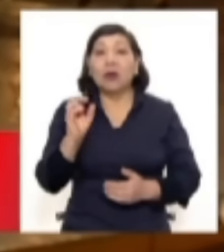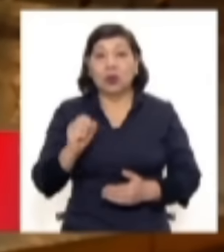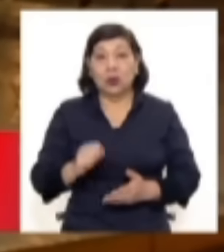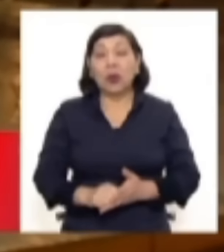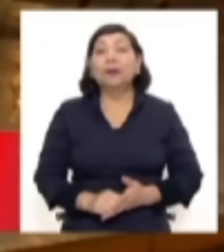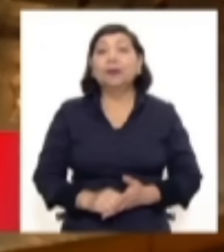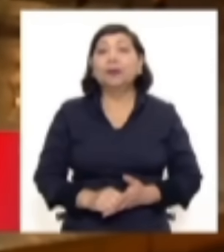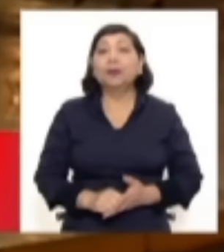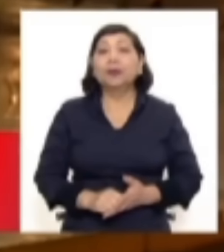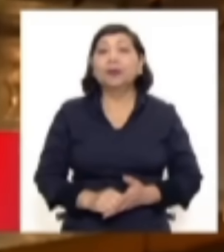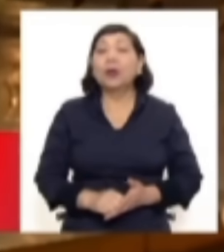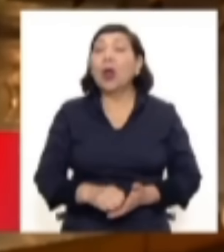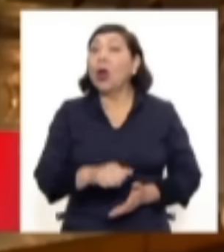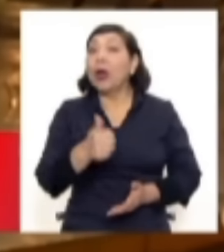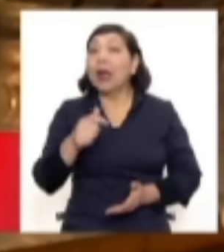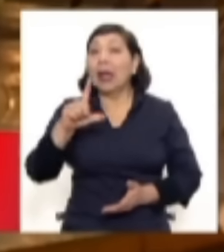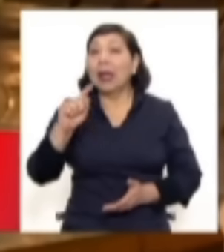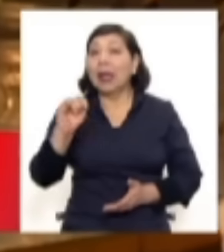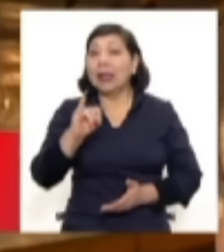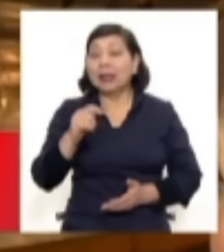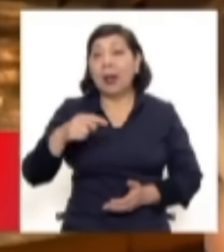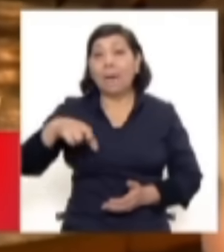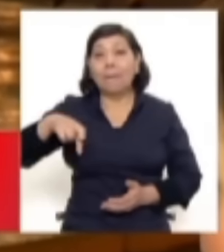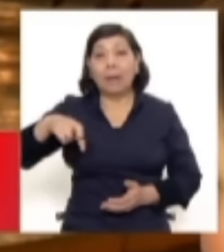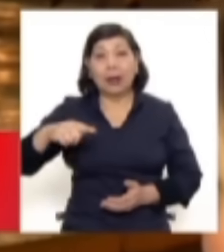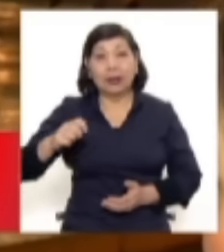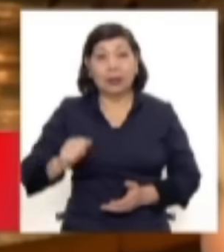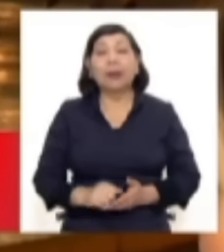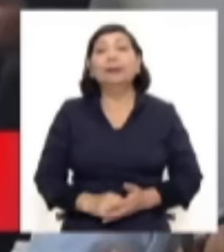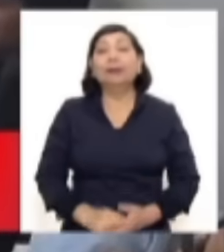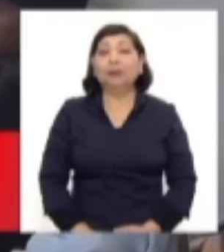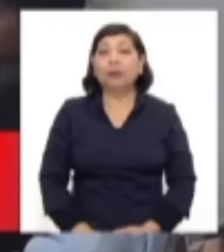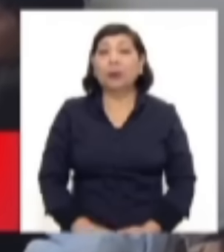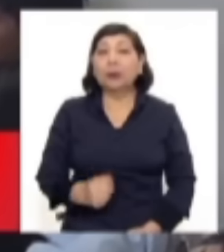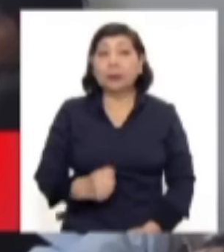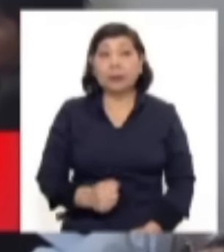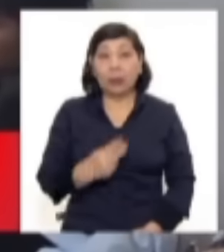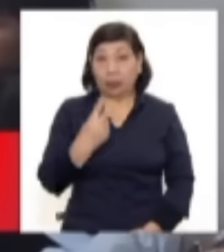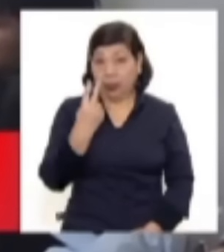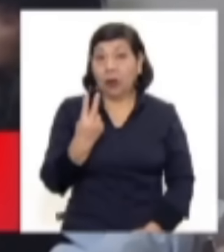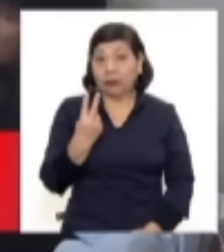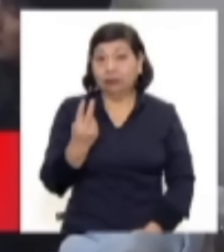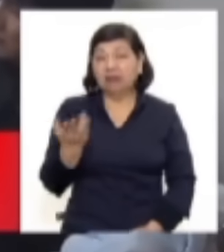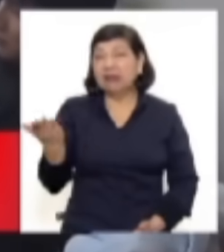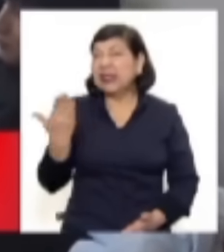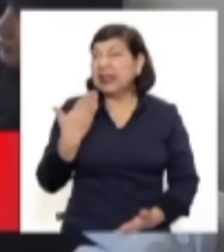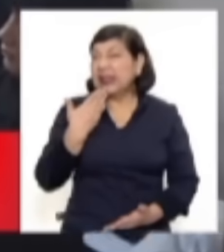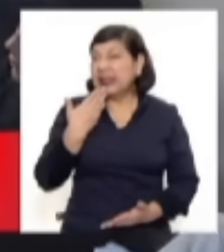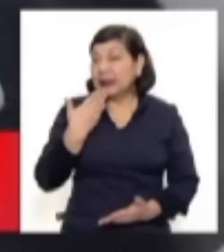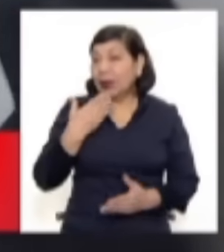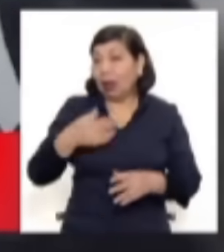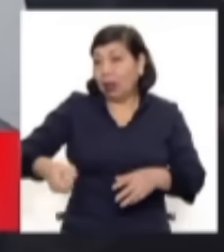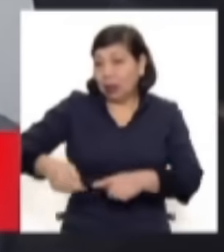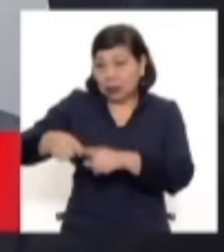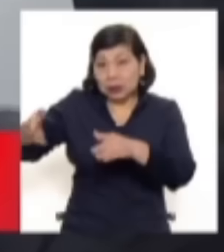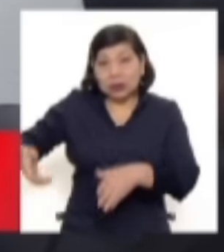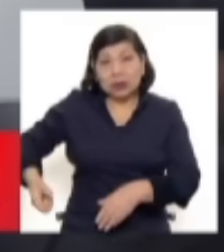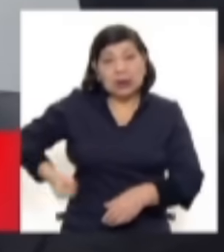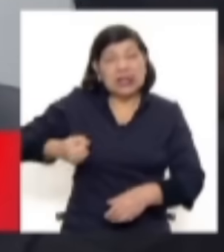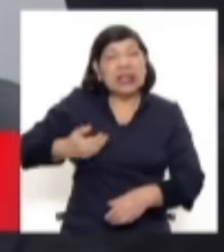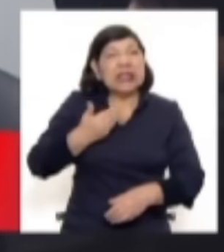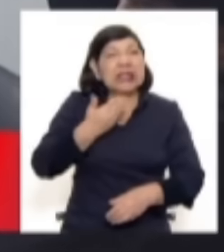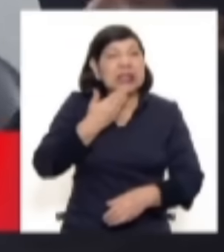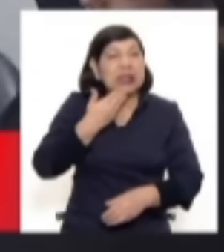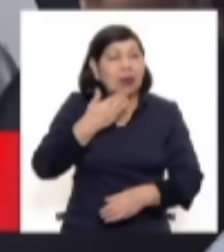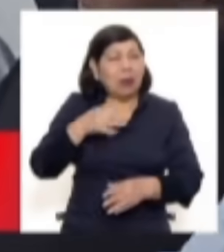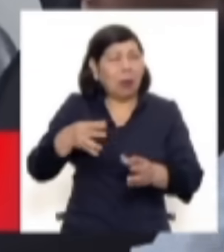García rima cuna y lisette Patricia García rima cuna fue el escáner correspondiente al equipaje de Bodega El que